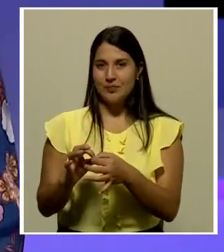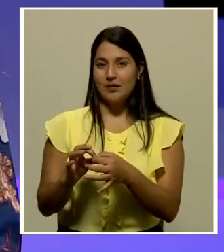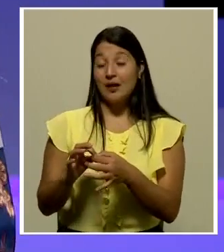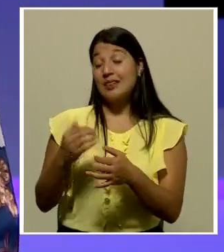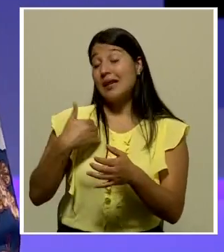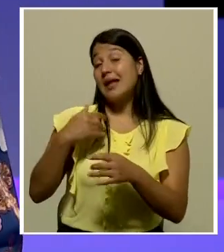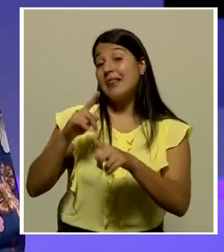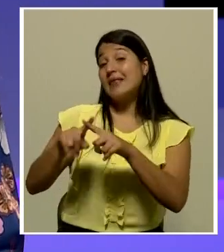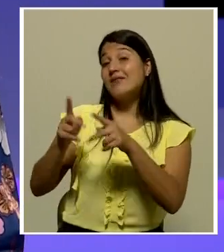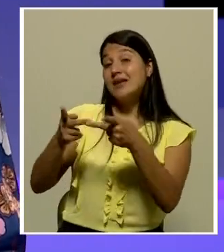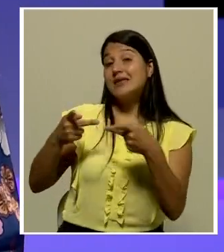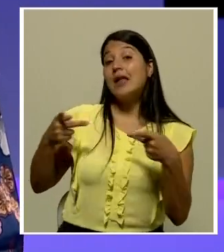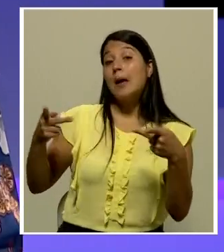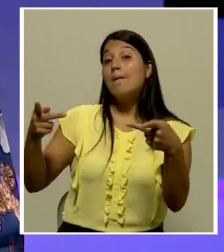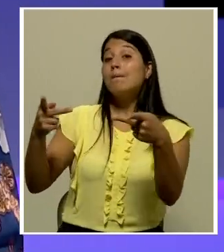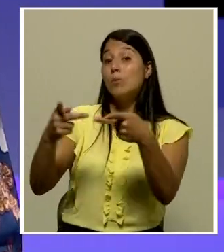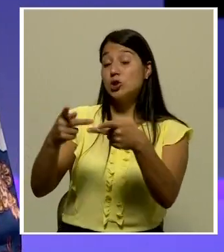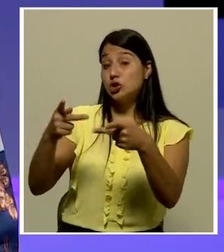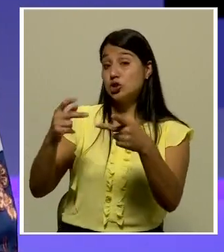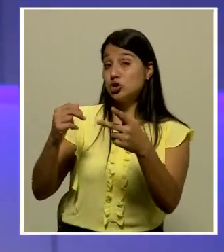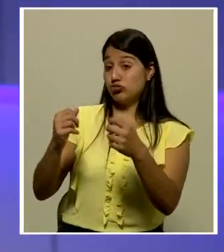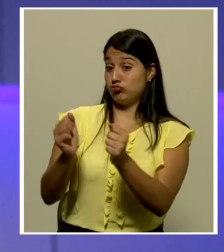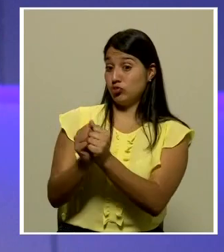de poder en el país.